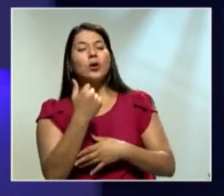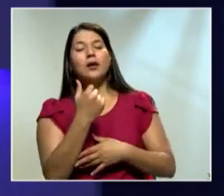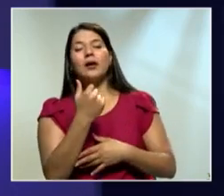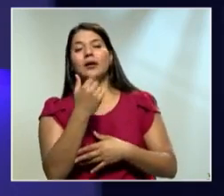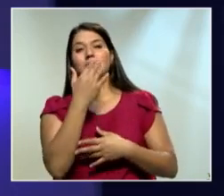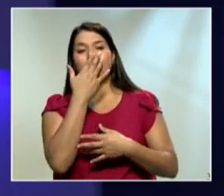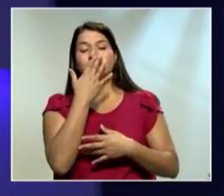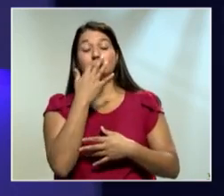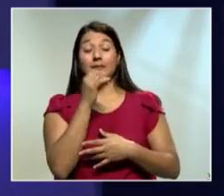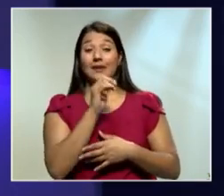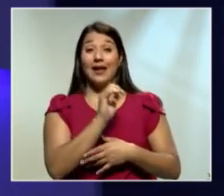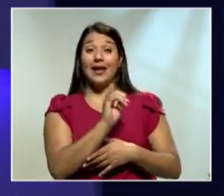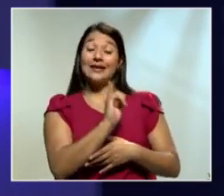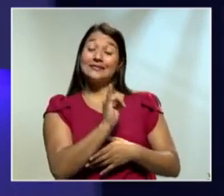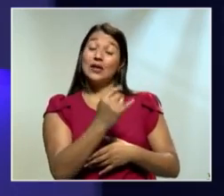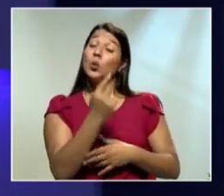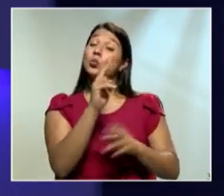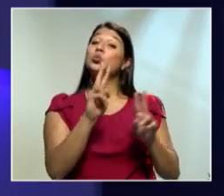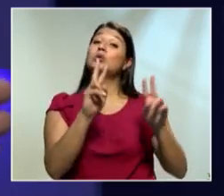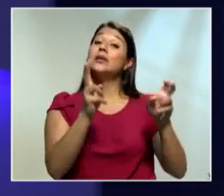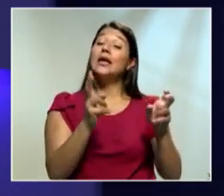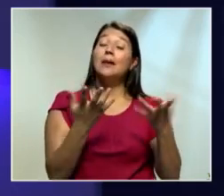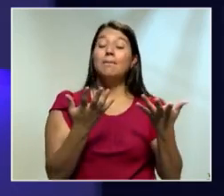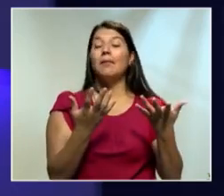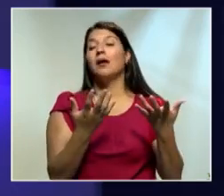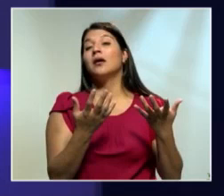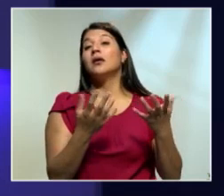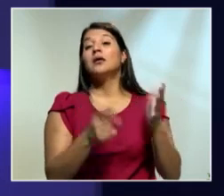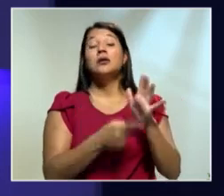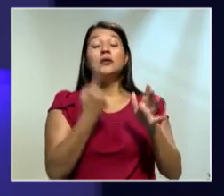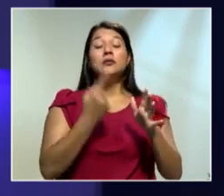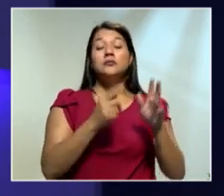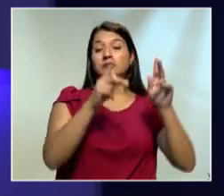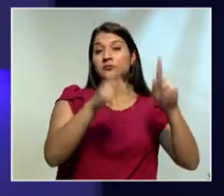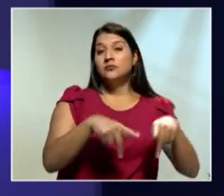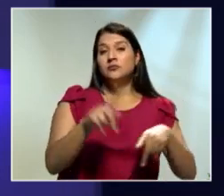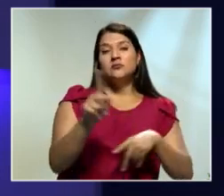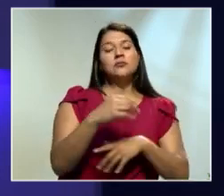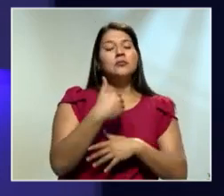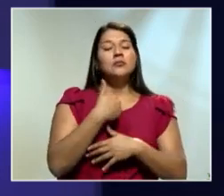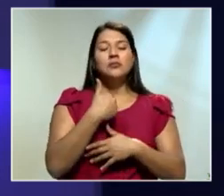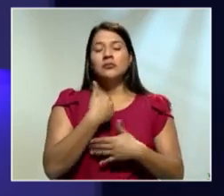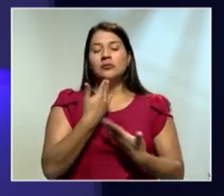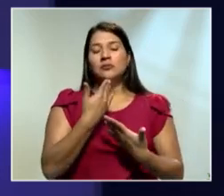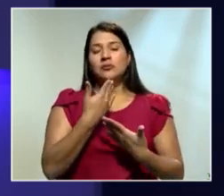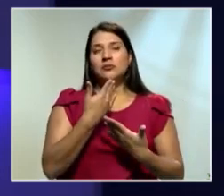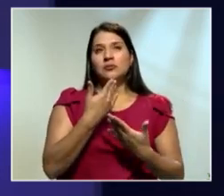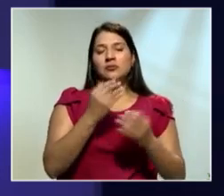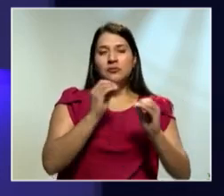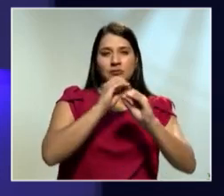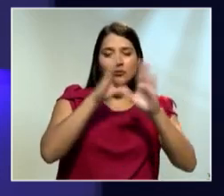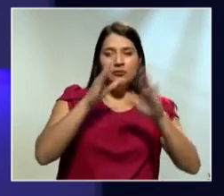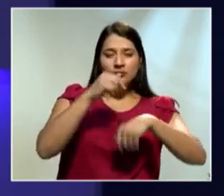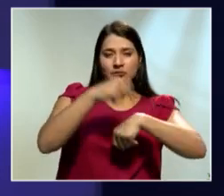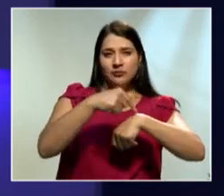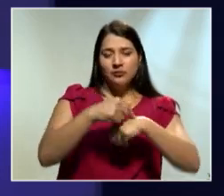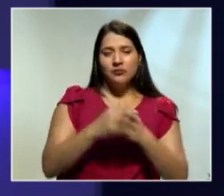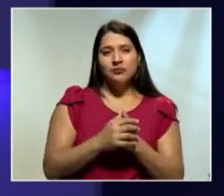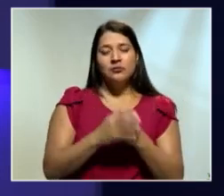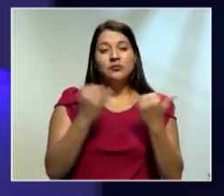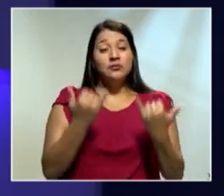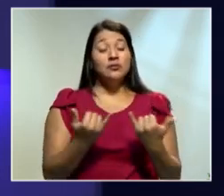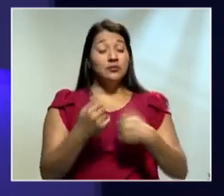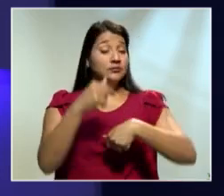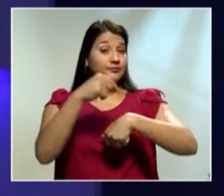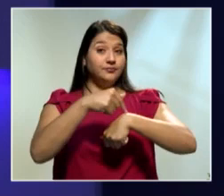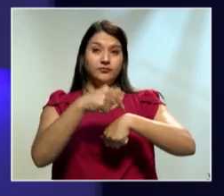variable que a veces el público, el gran público, la gente no tiene tan en cuenta, y es el tiempo. Hay un tic-tac haciendo